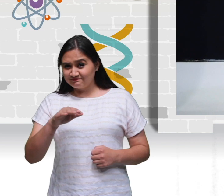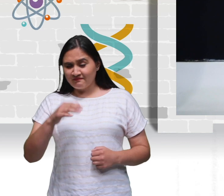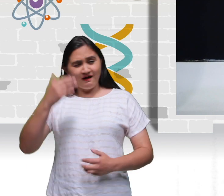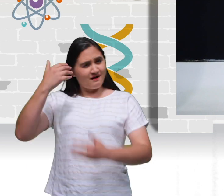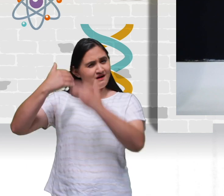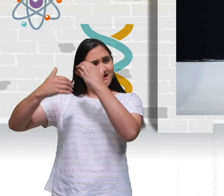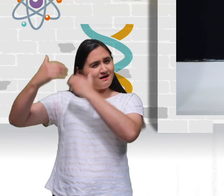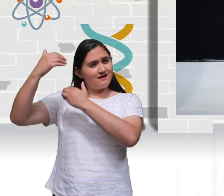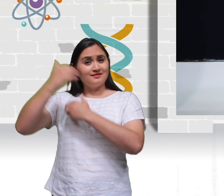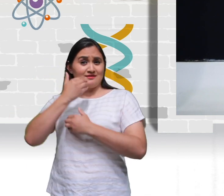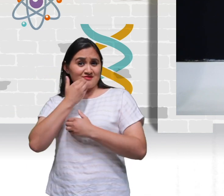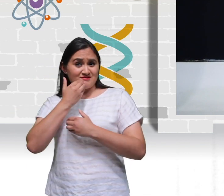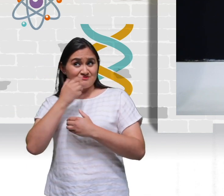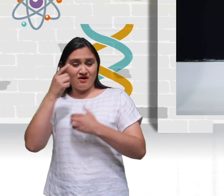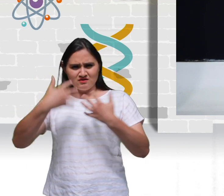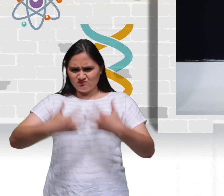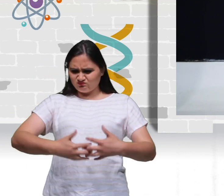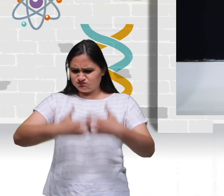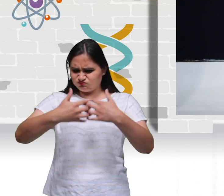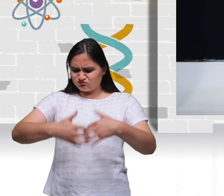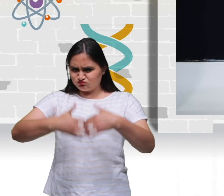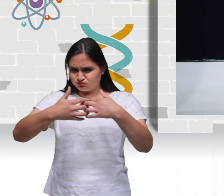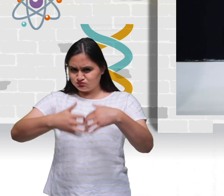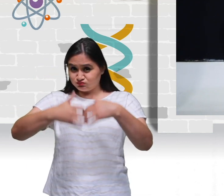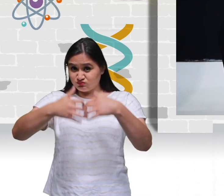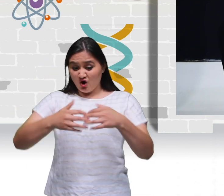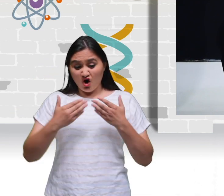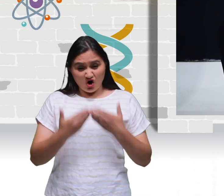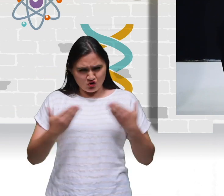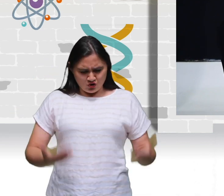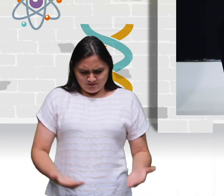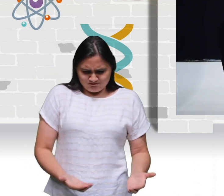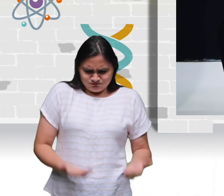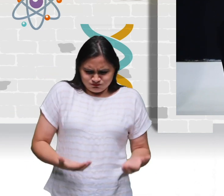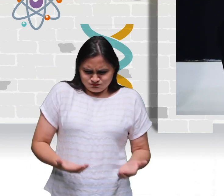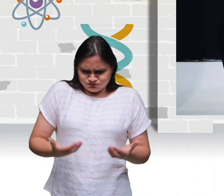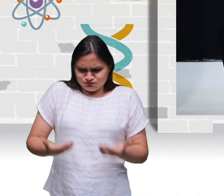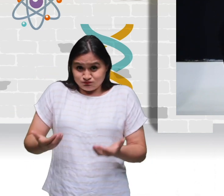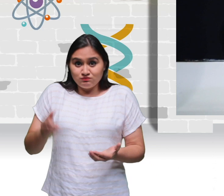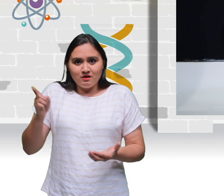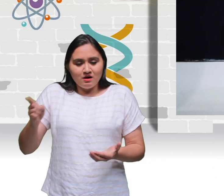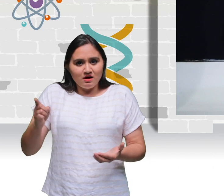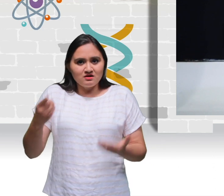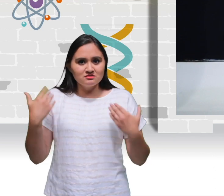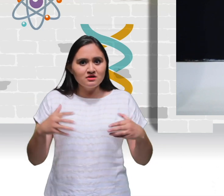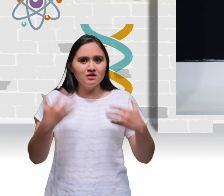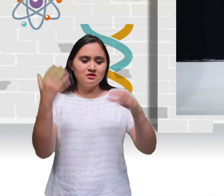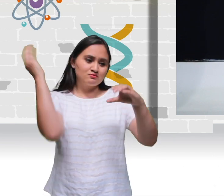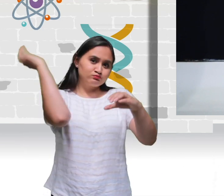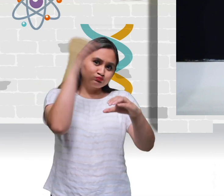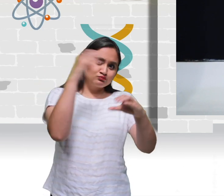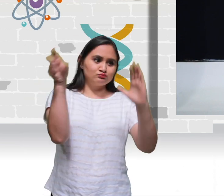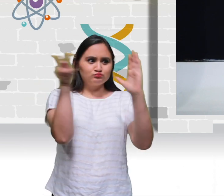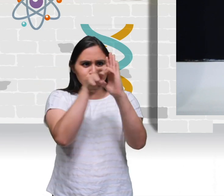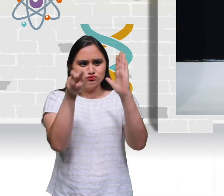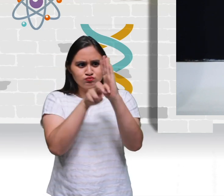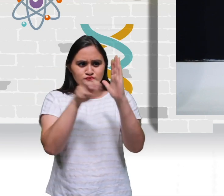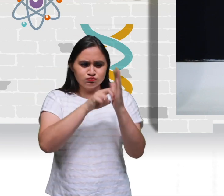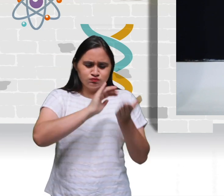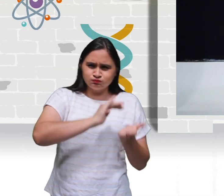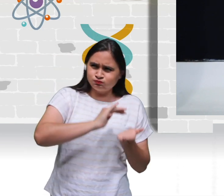En la antigüedad, existieron máquinas que ayudaron al ser humano a trasladar materiales de un lugar a otro, lo que les permitió